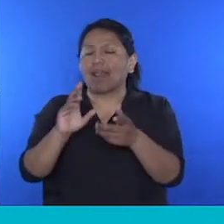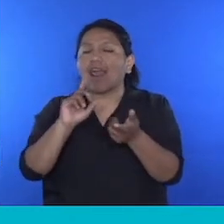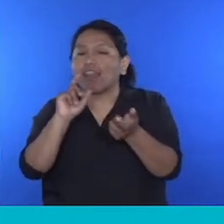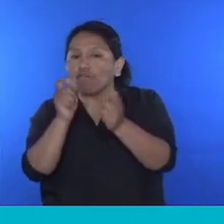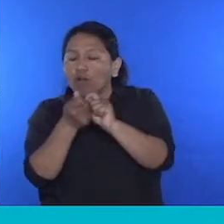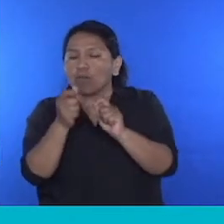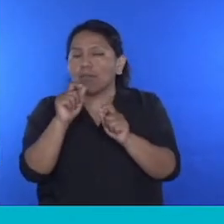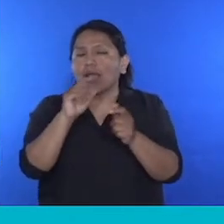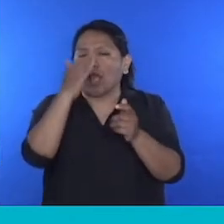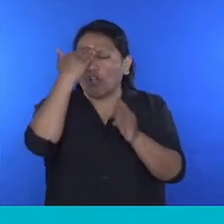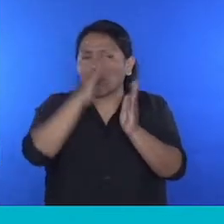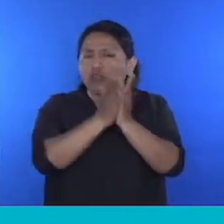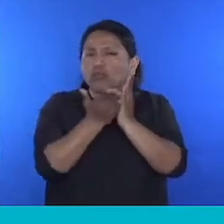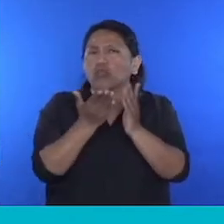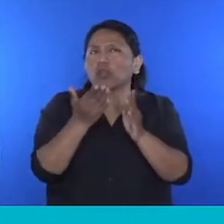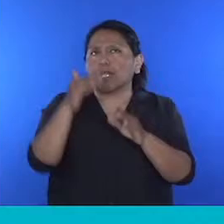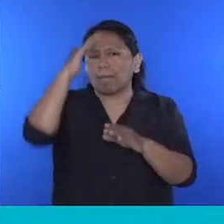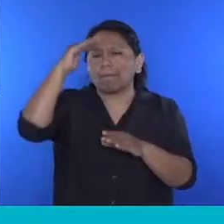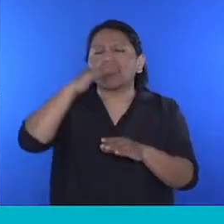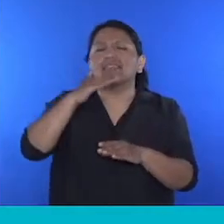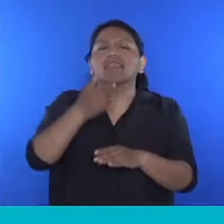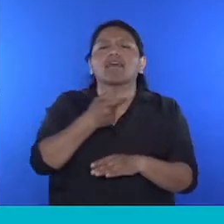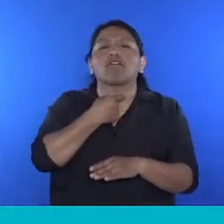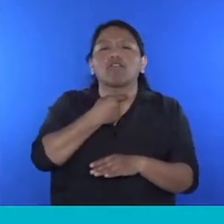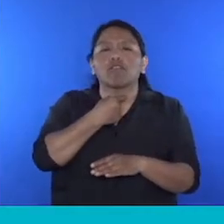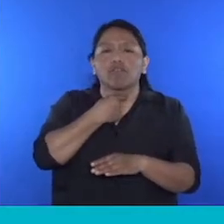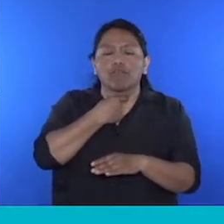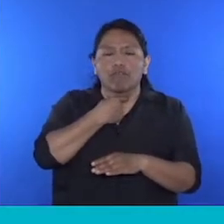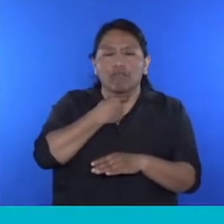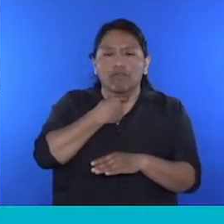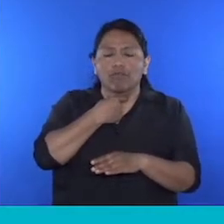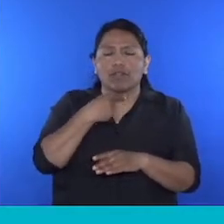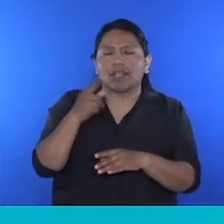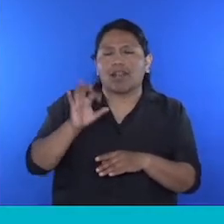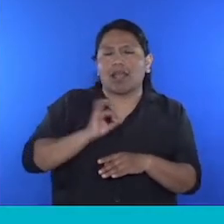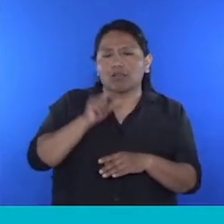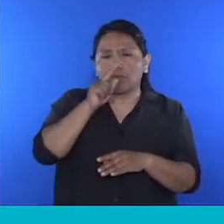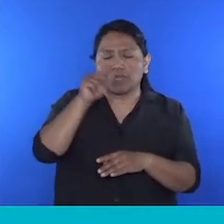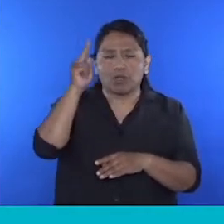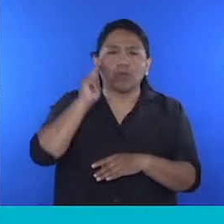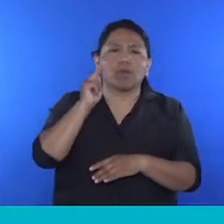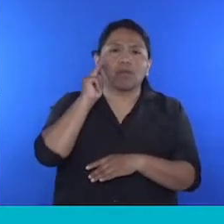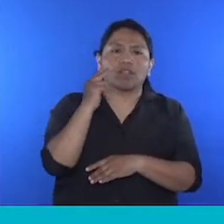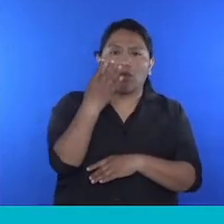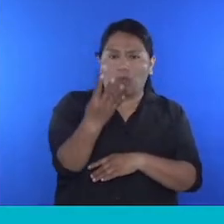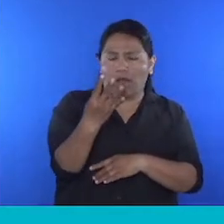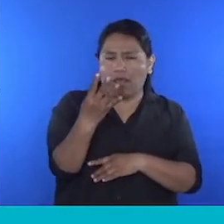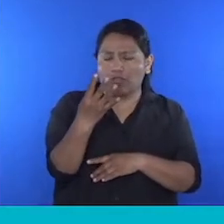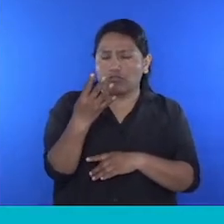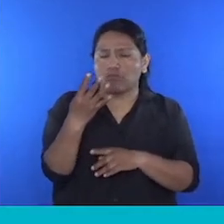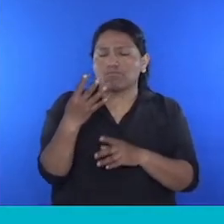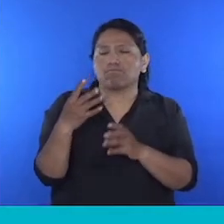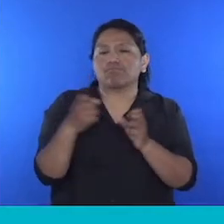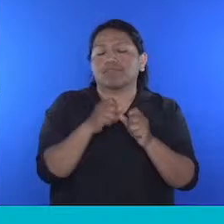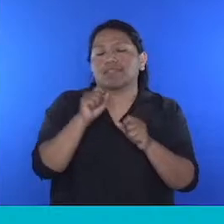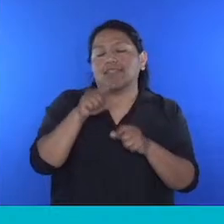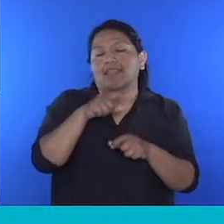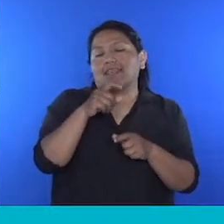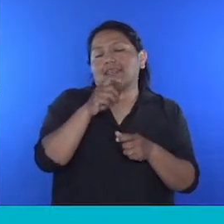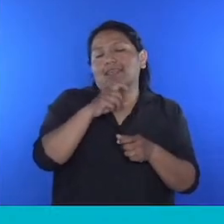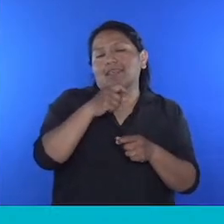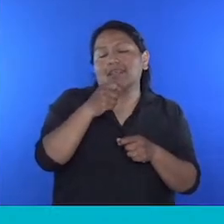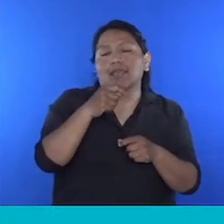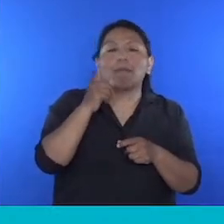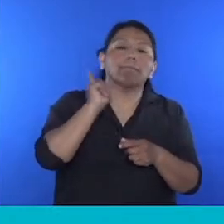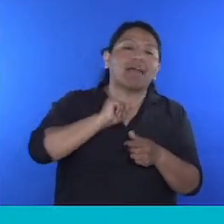constitucional en agosto de 1994, sesionando en las ciudades